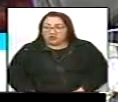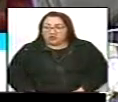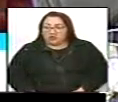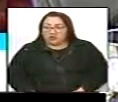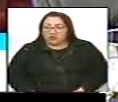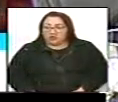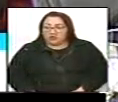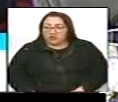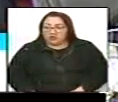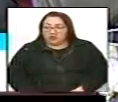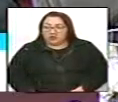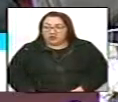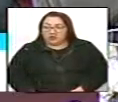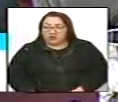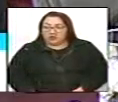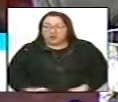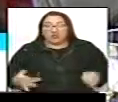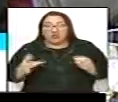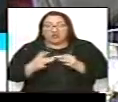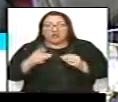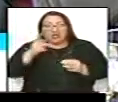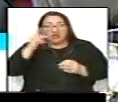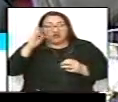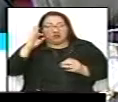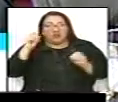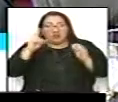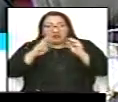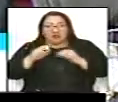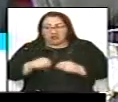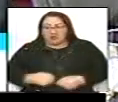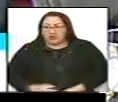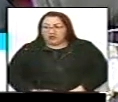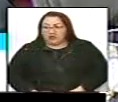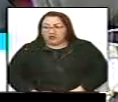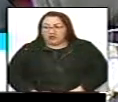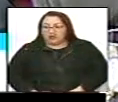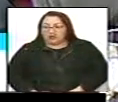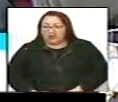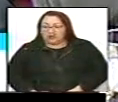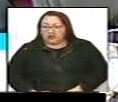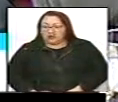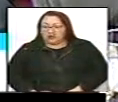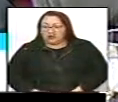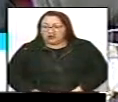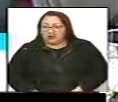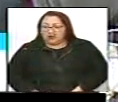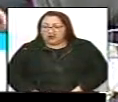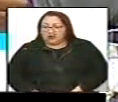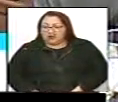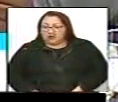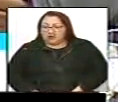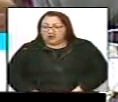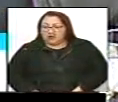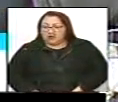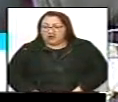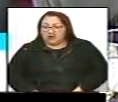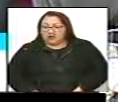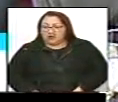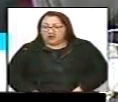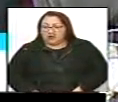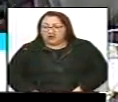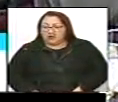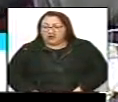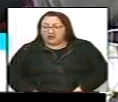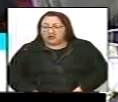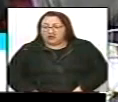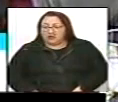tiene una relación directa con Keiko Fujimori porque se está investigándose el caso de la señora en mención. Todo eso, presidente,